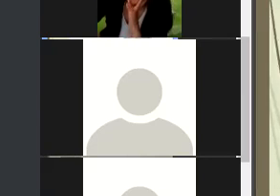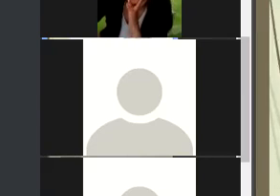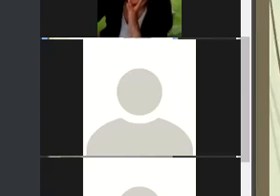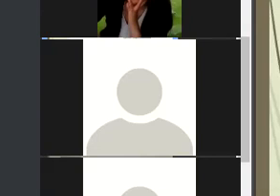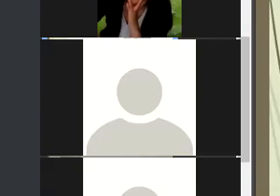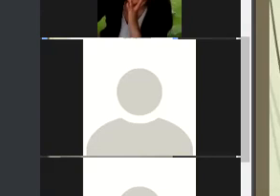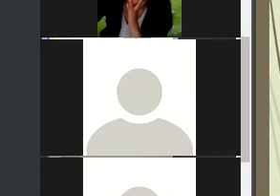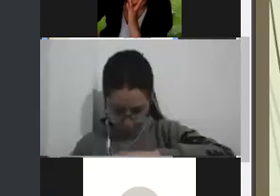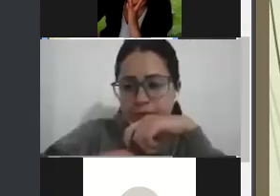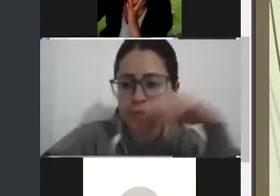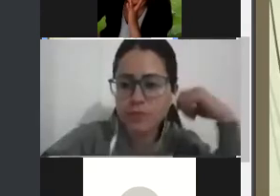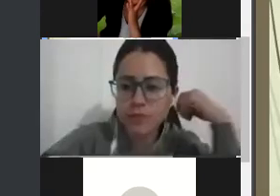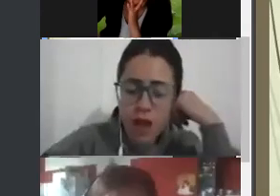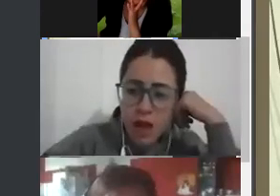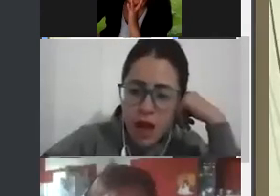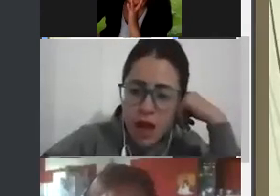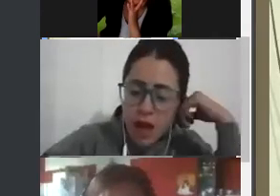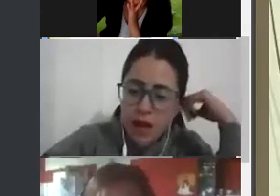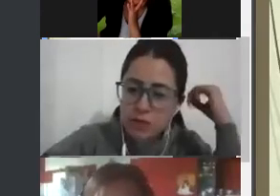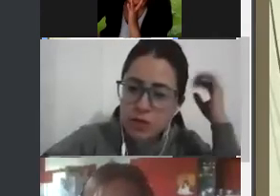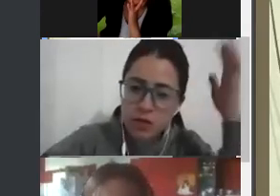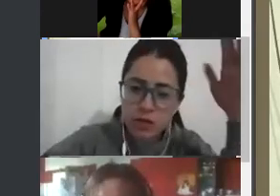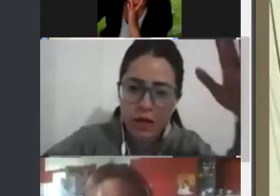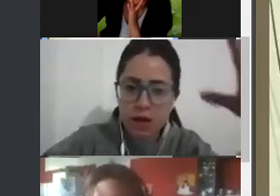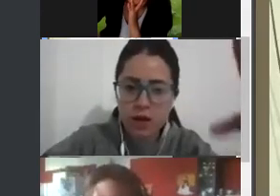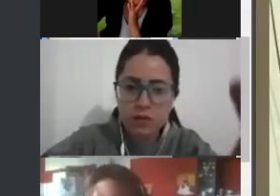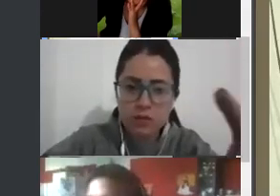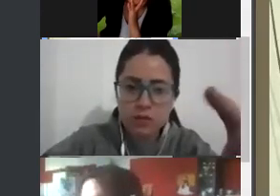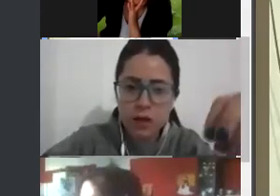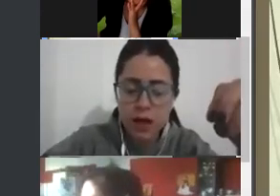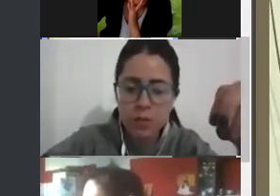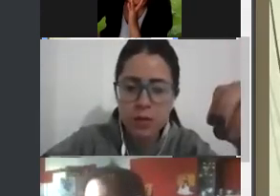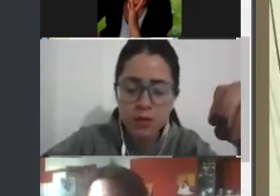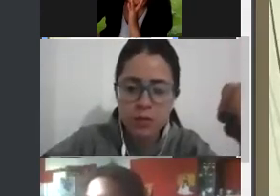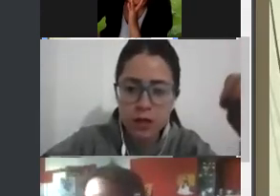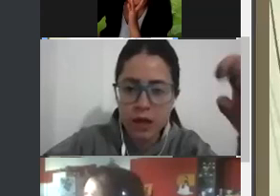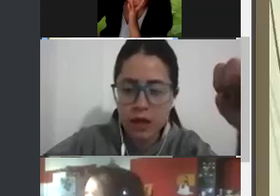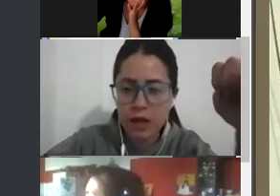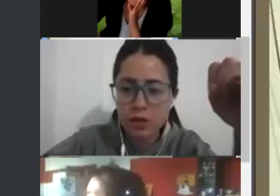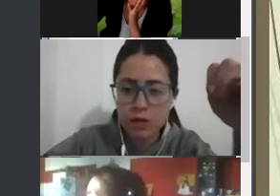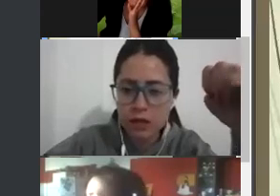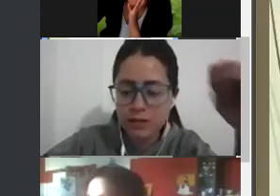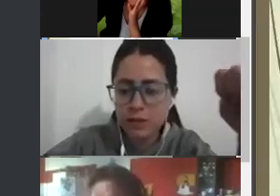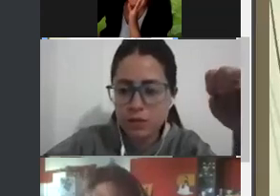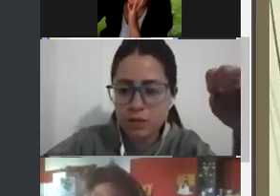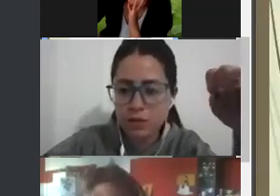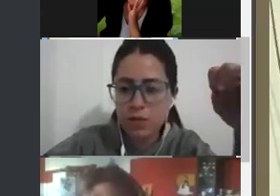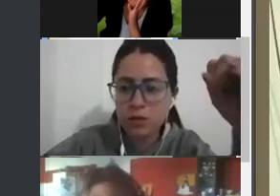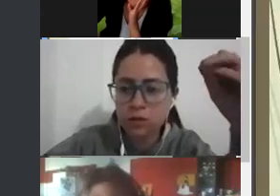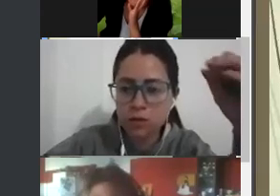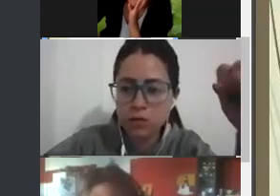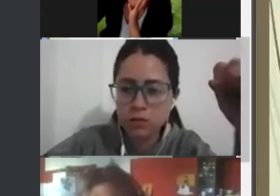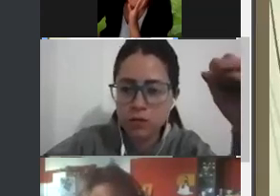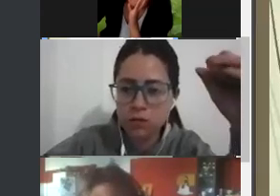Profe, una pregunta. Sí, dígame. Eso es lo mismo que lo de estrato